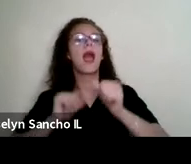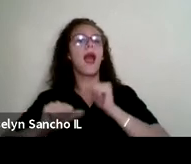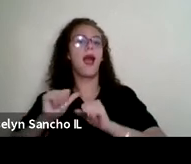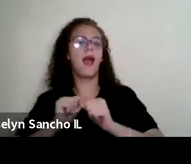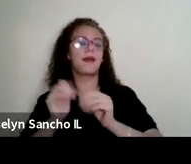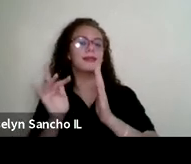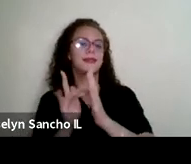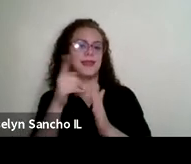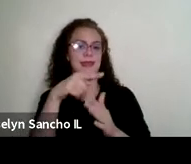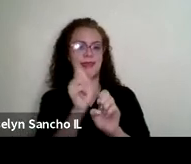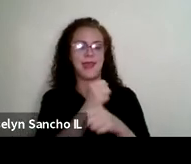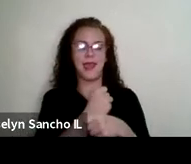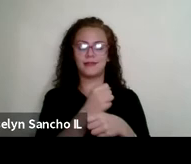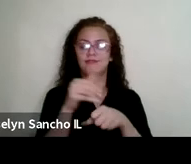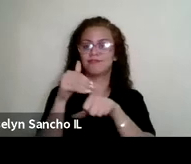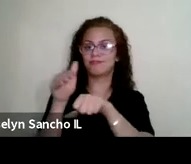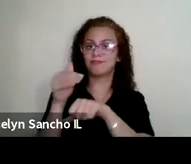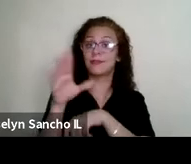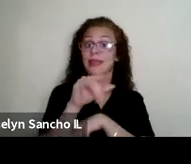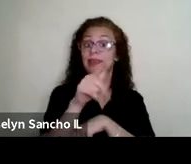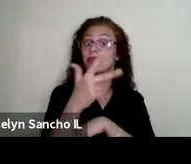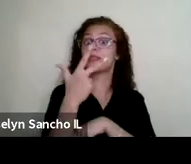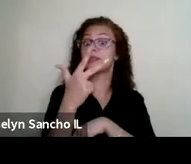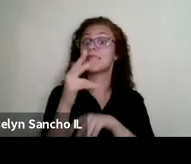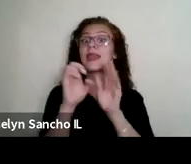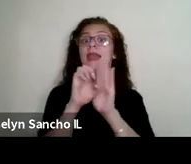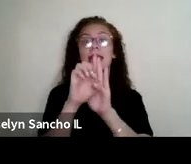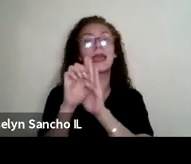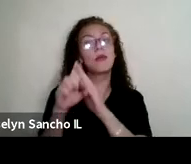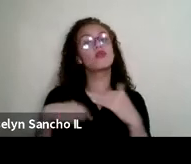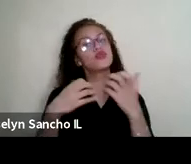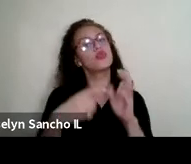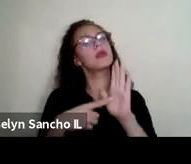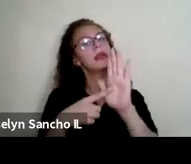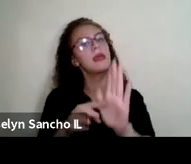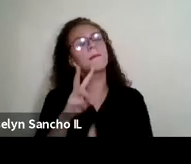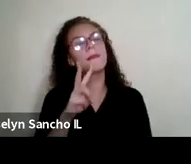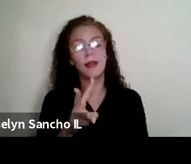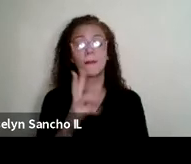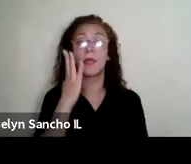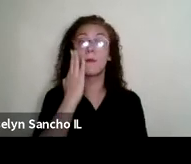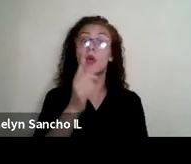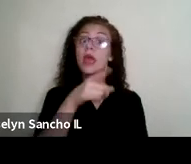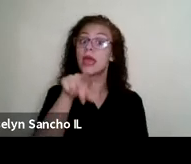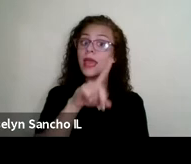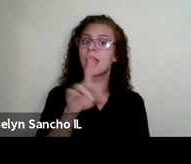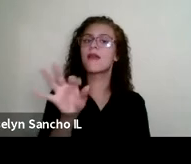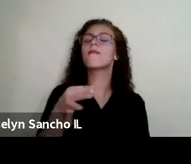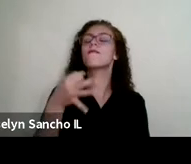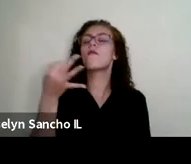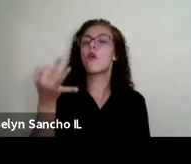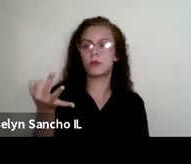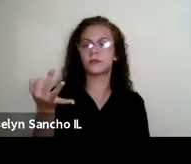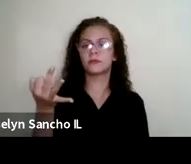que ellas producen. Estos son 3 ejemplos que yo quería dejarles, ¿verdad? Porque estas son formas de